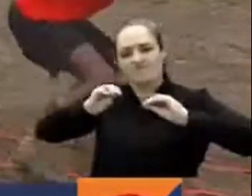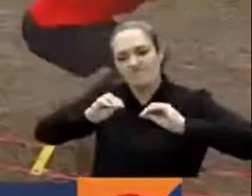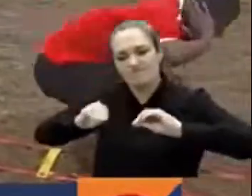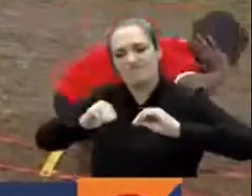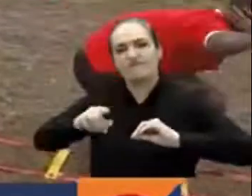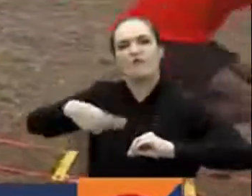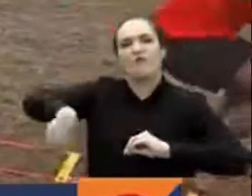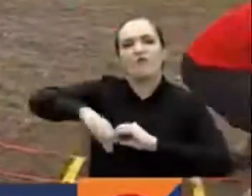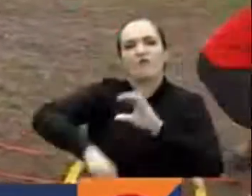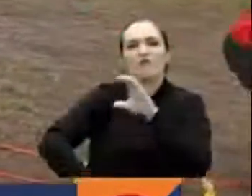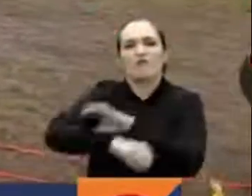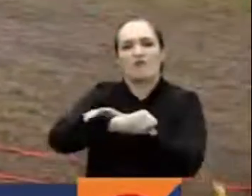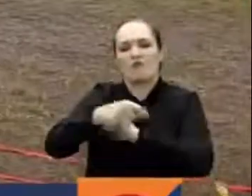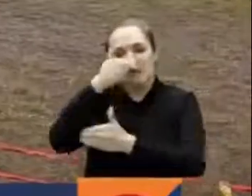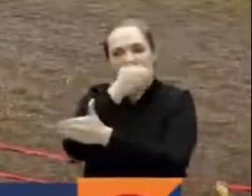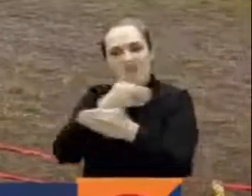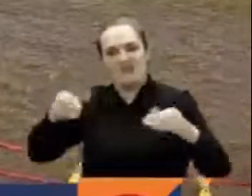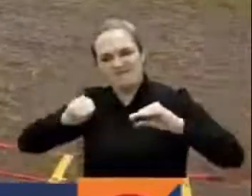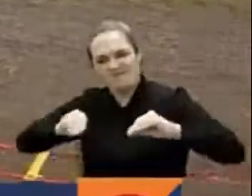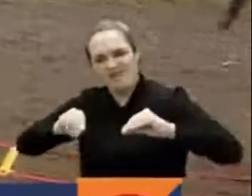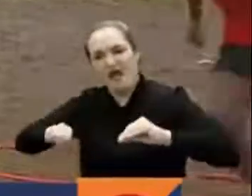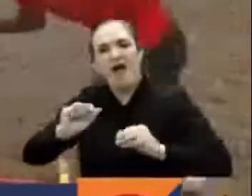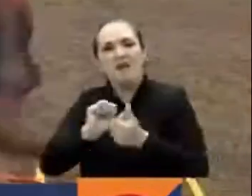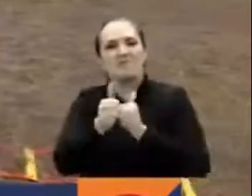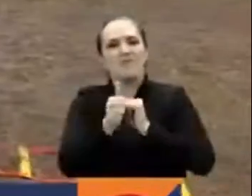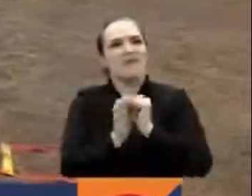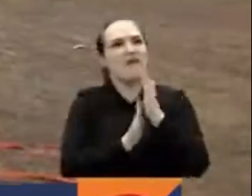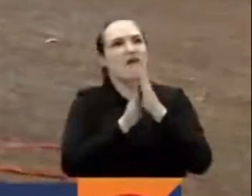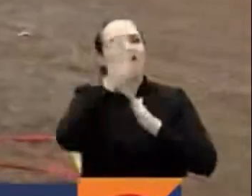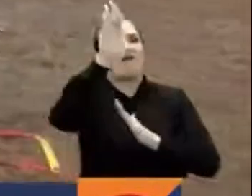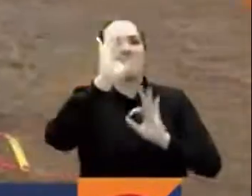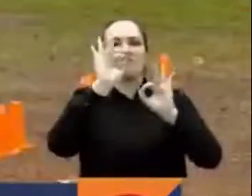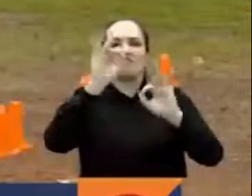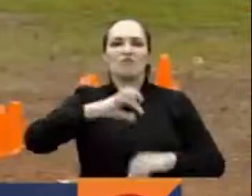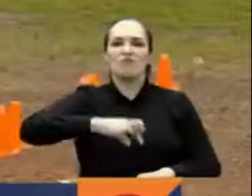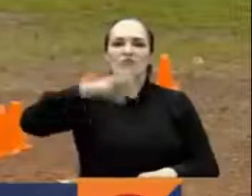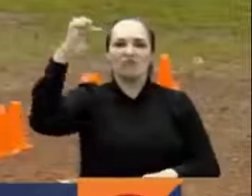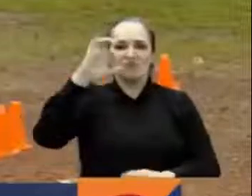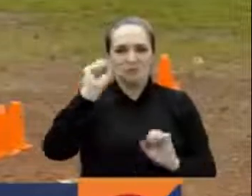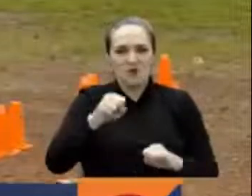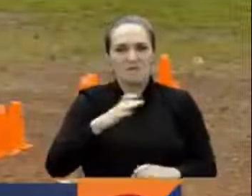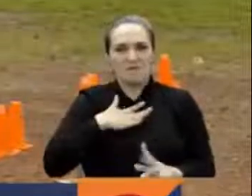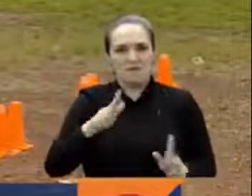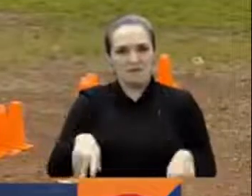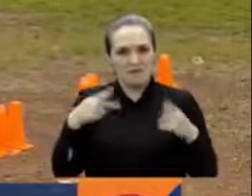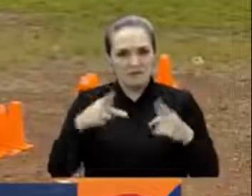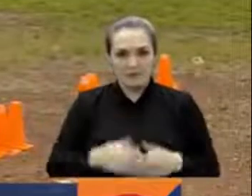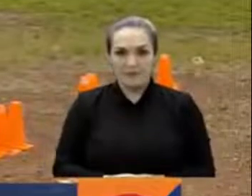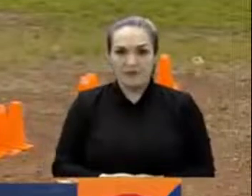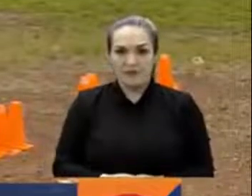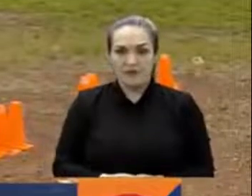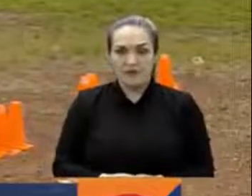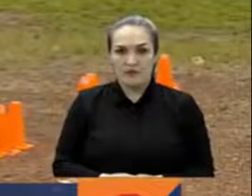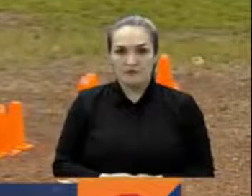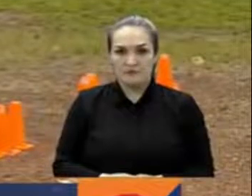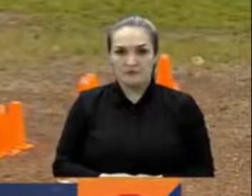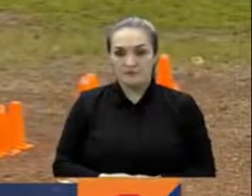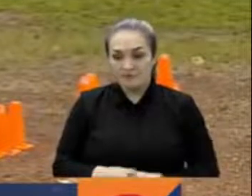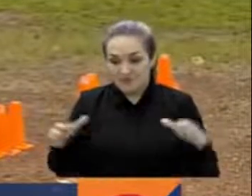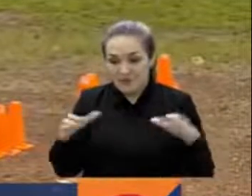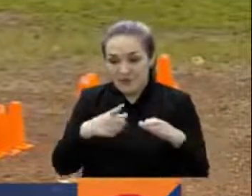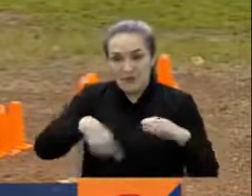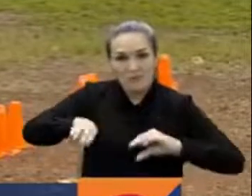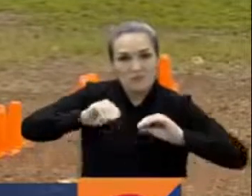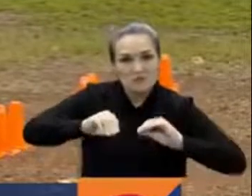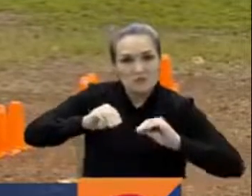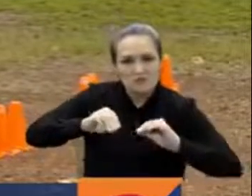que estos niños vean en el deporte la oportunidad de construir un proyecto de vida. El objetivo principal de esta escuela